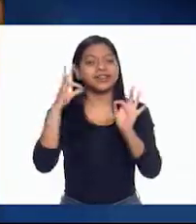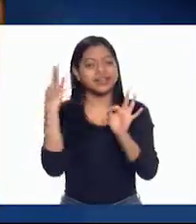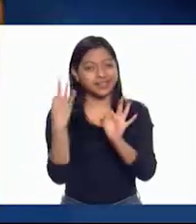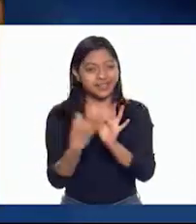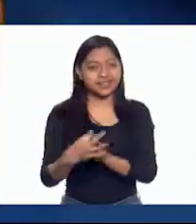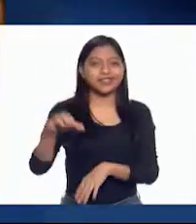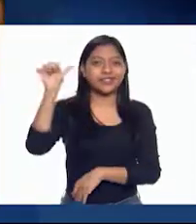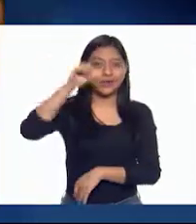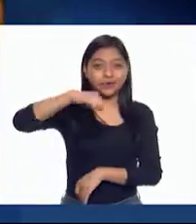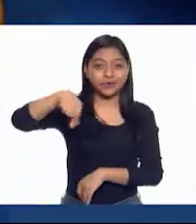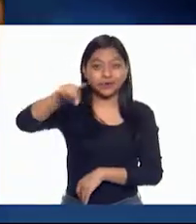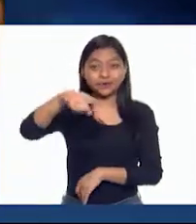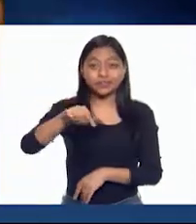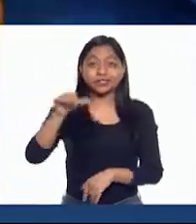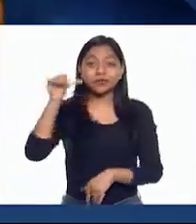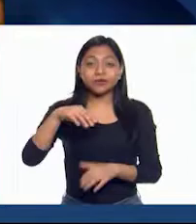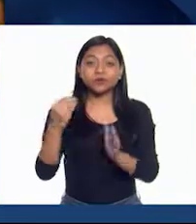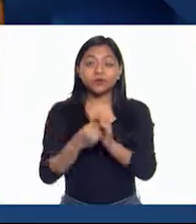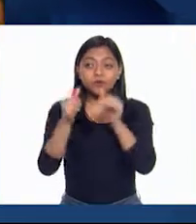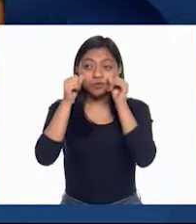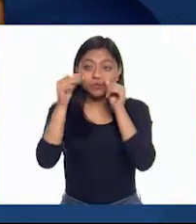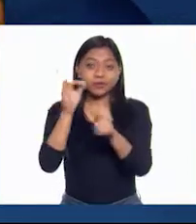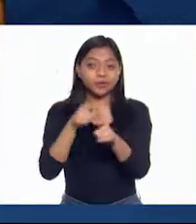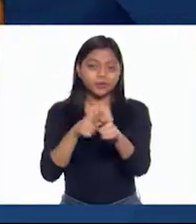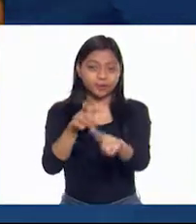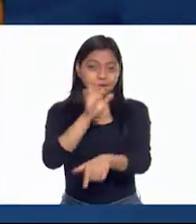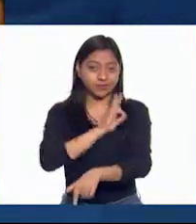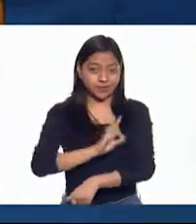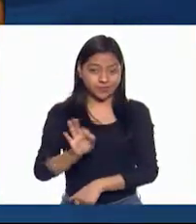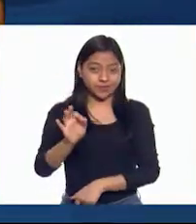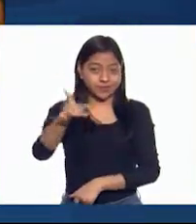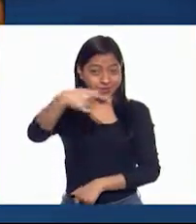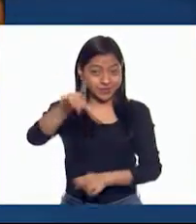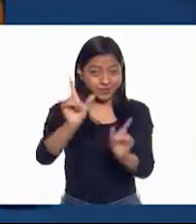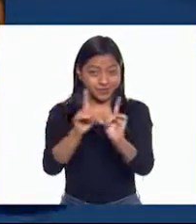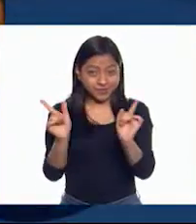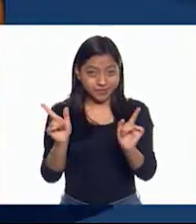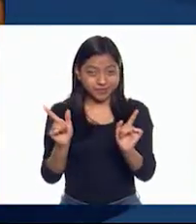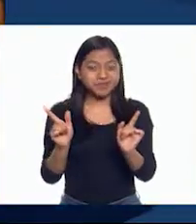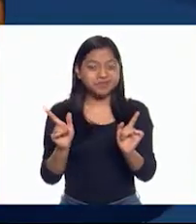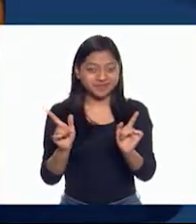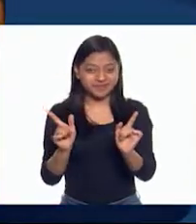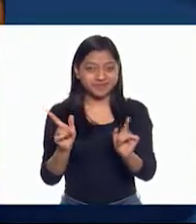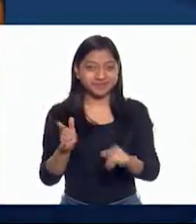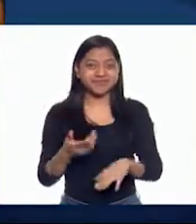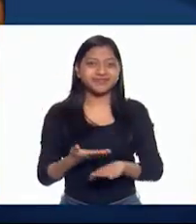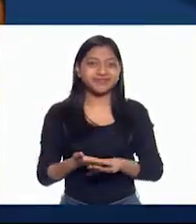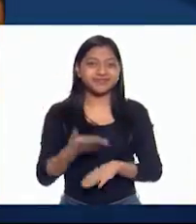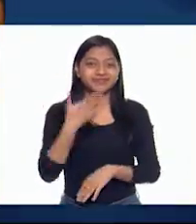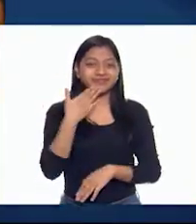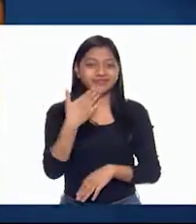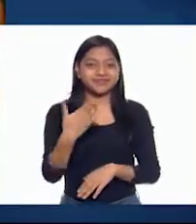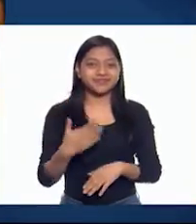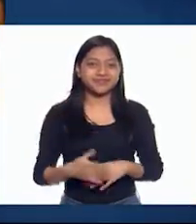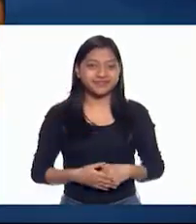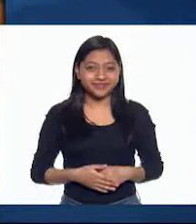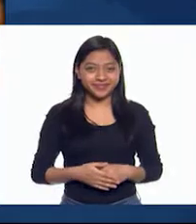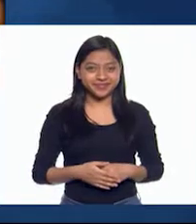es momento de seguir con el programa de hoy. ¿Listas? ¿Listos?